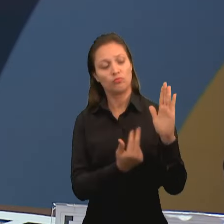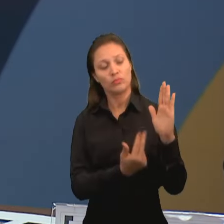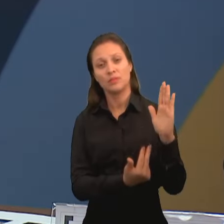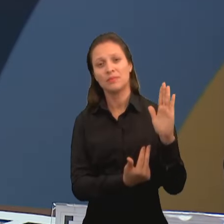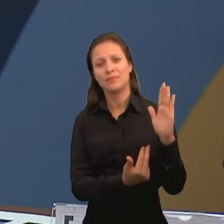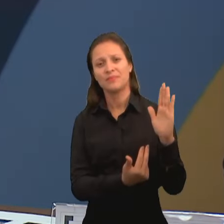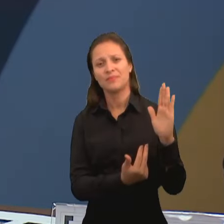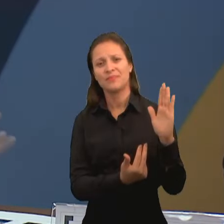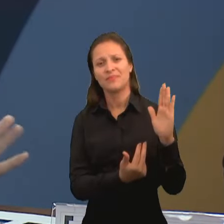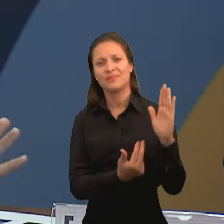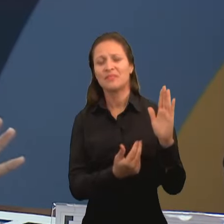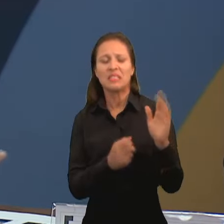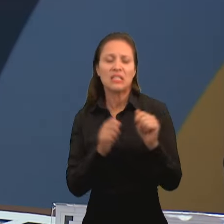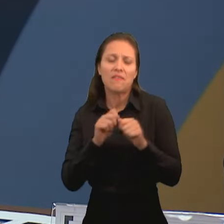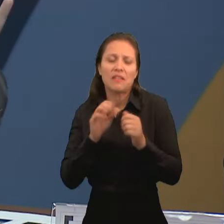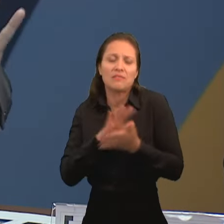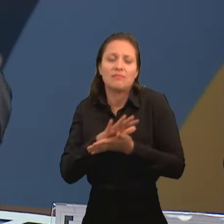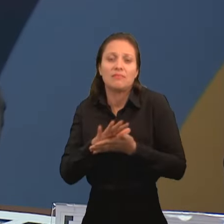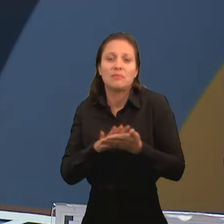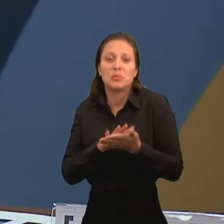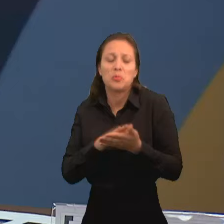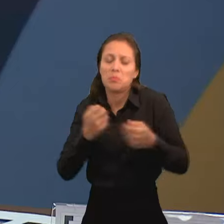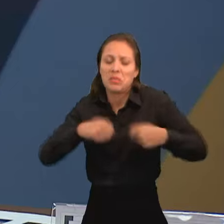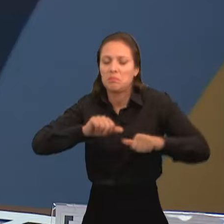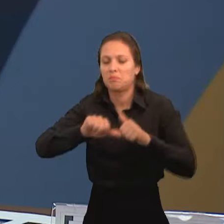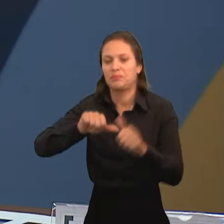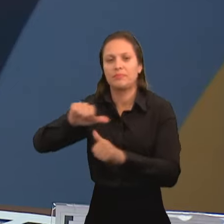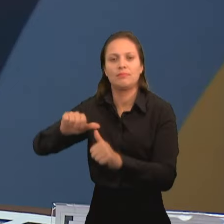el modelo previamente correcto, no hacíamos nada.